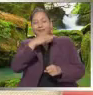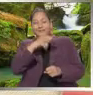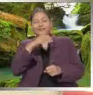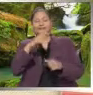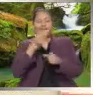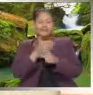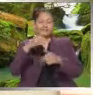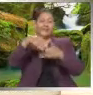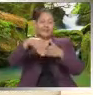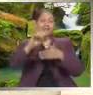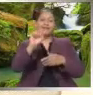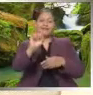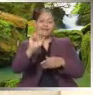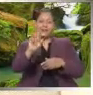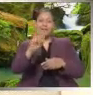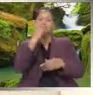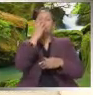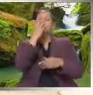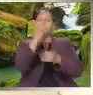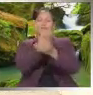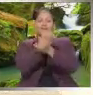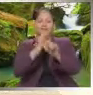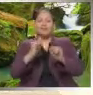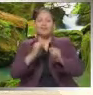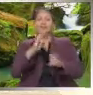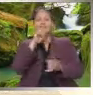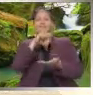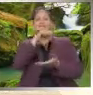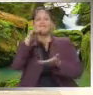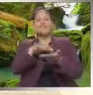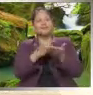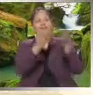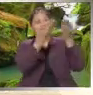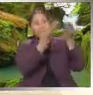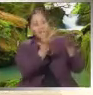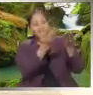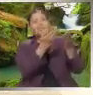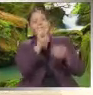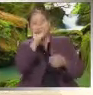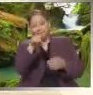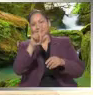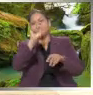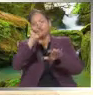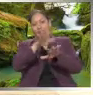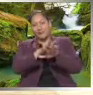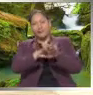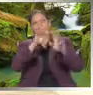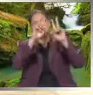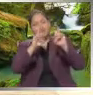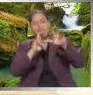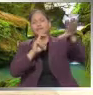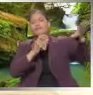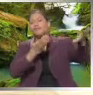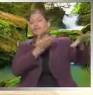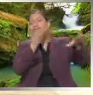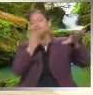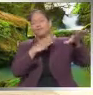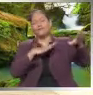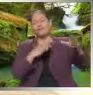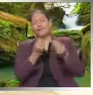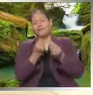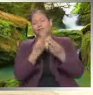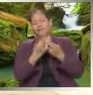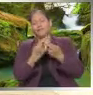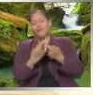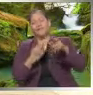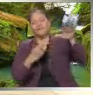fin de semana el grito de la independencia. Y qué mejor lugar pues para hacer lo que hablar de Tlalpan, que es un sitio lleno de tradiciones y lleno